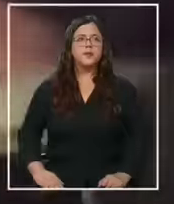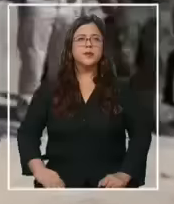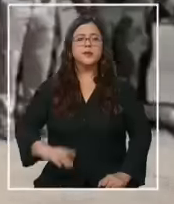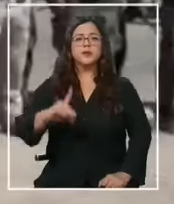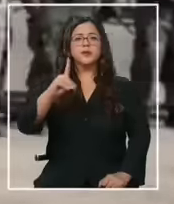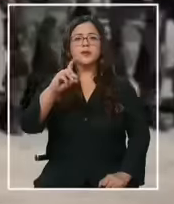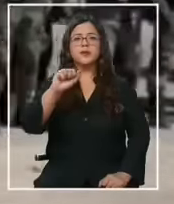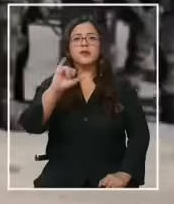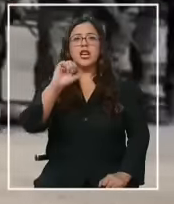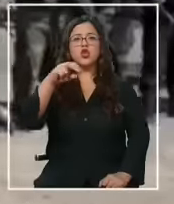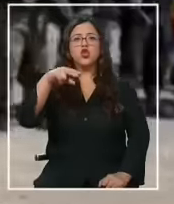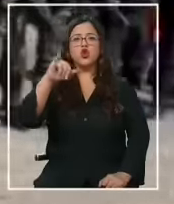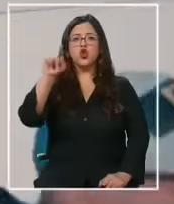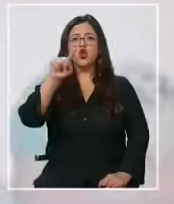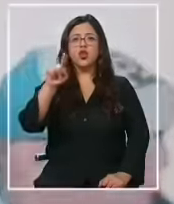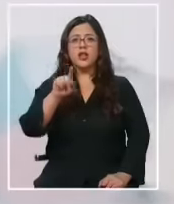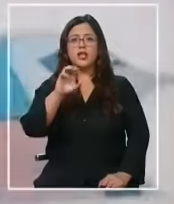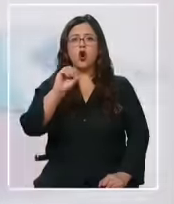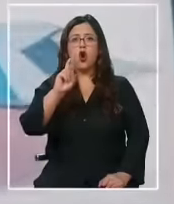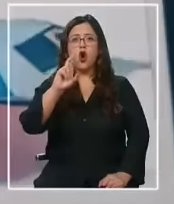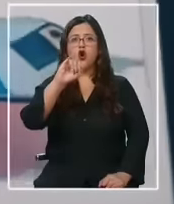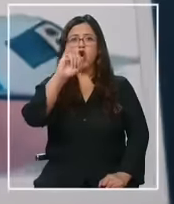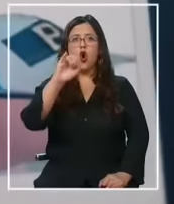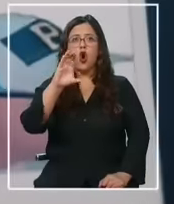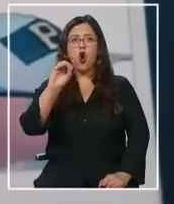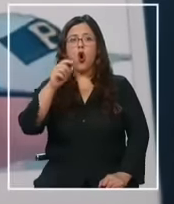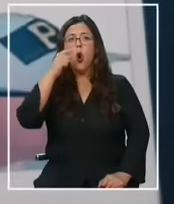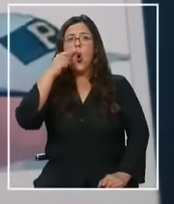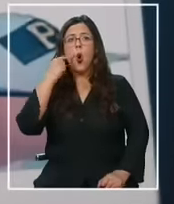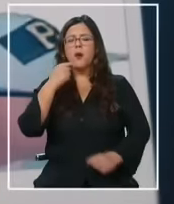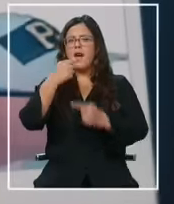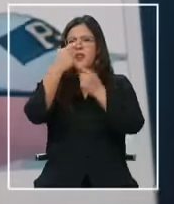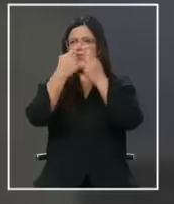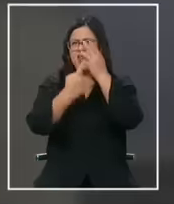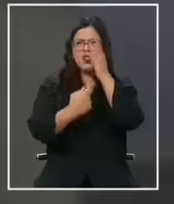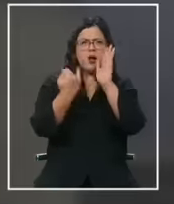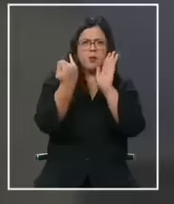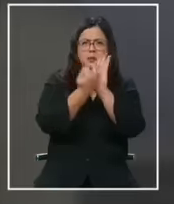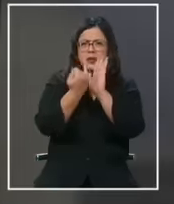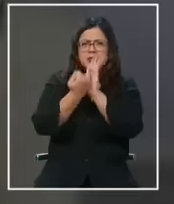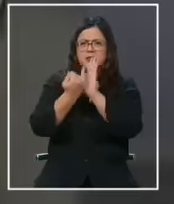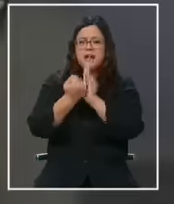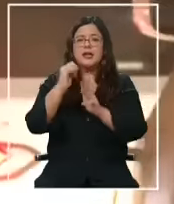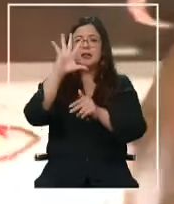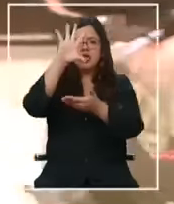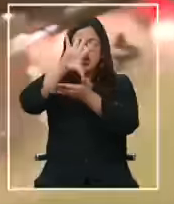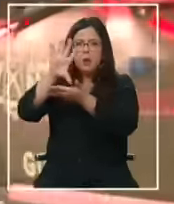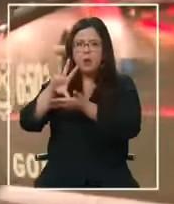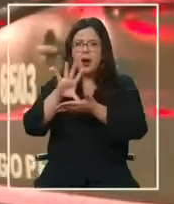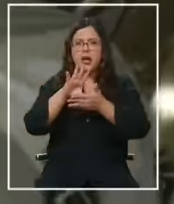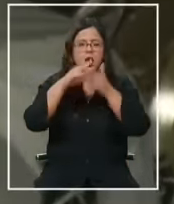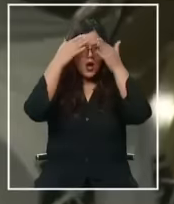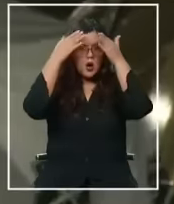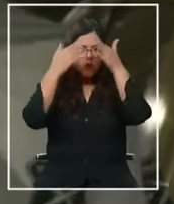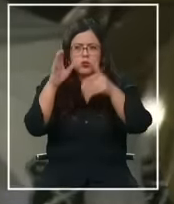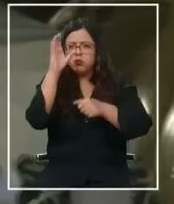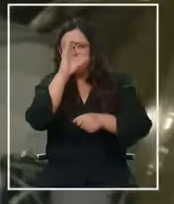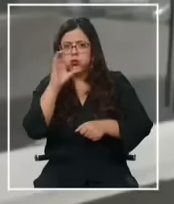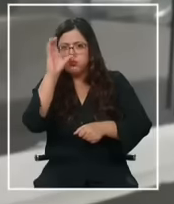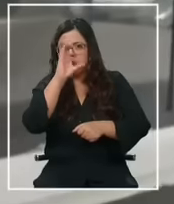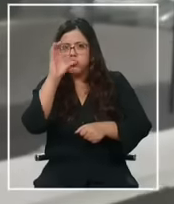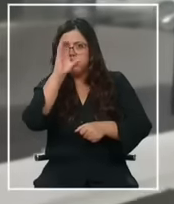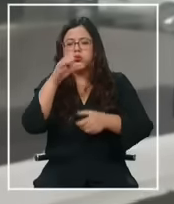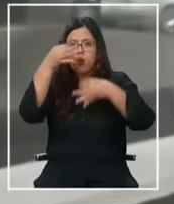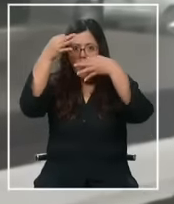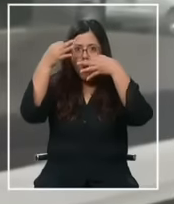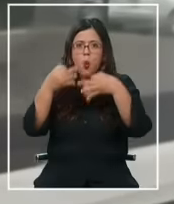Dayonis Junior Orozco Castillo, el hombre camaleónico de las mil caras e identidades. 5 países estuvieron atentos en su búsqueda